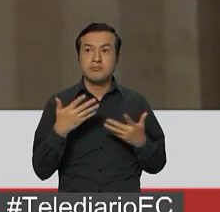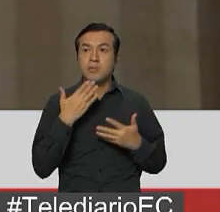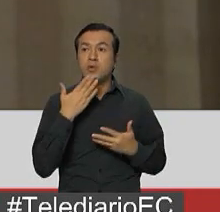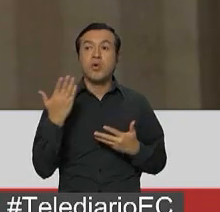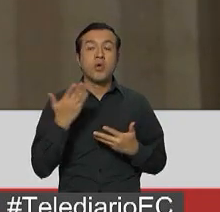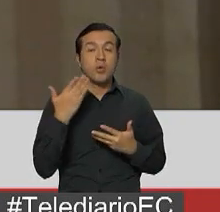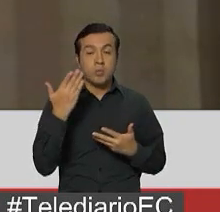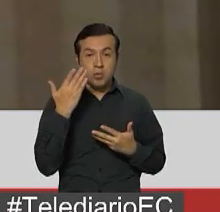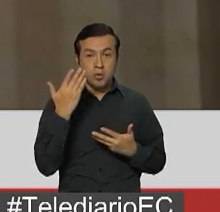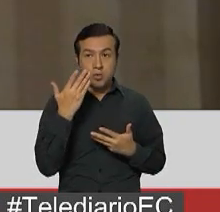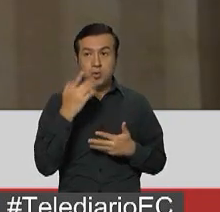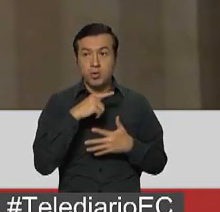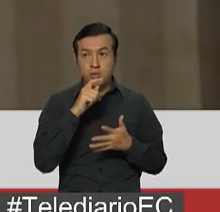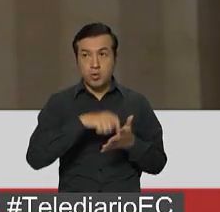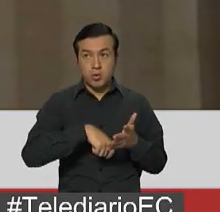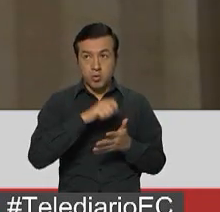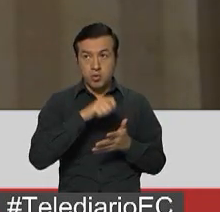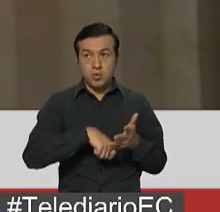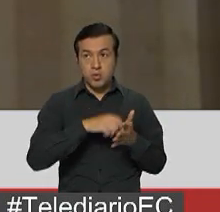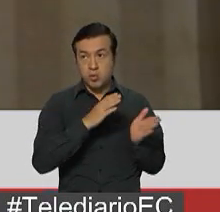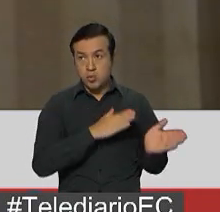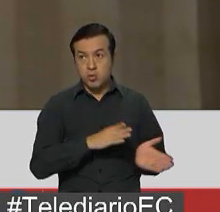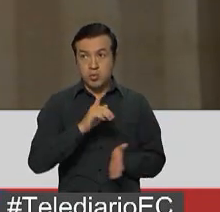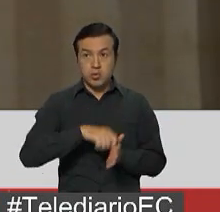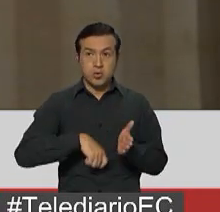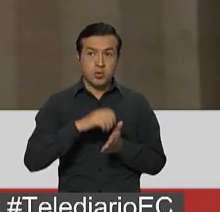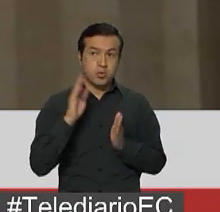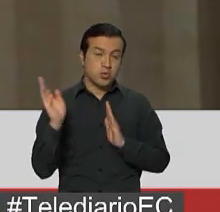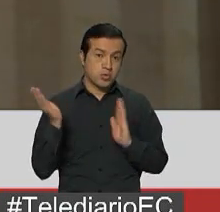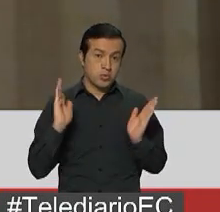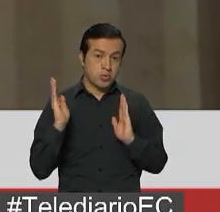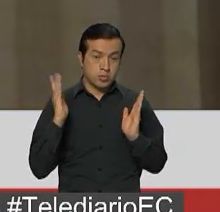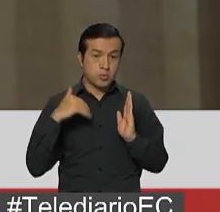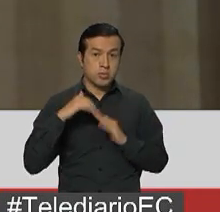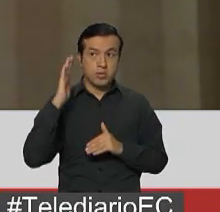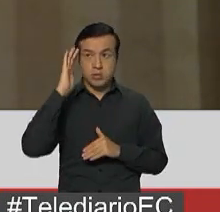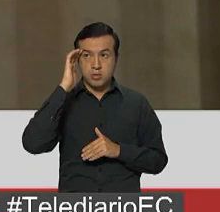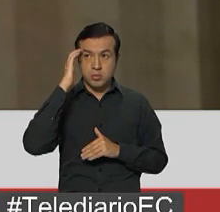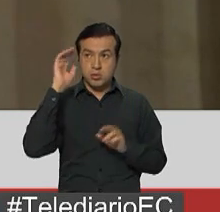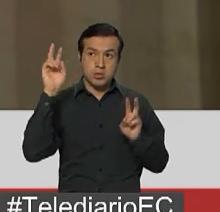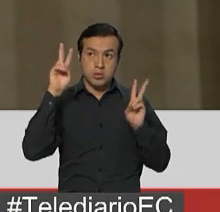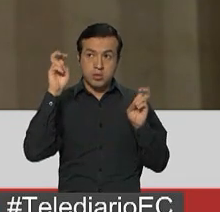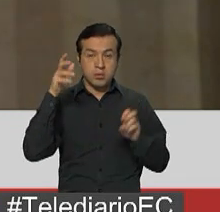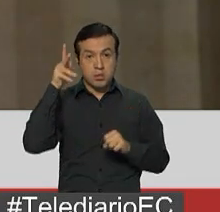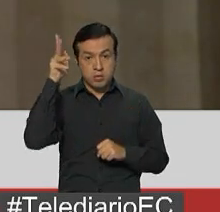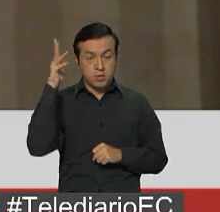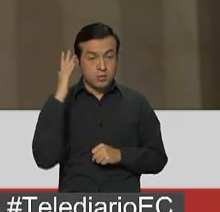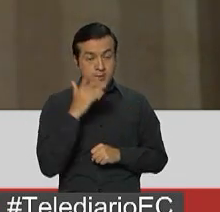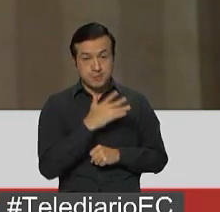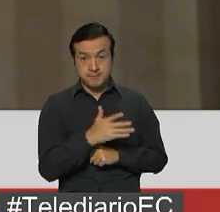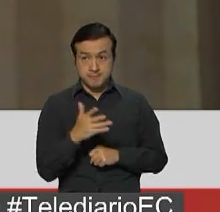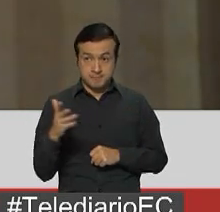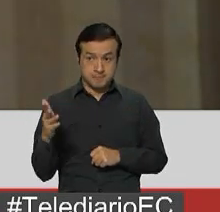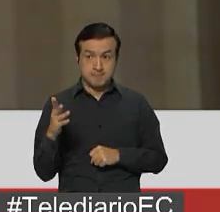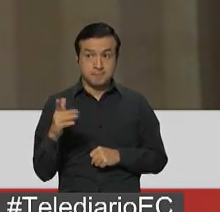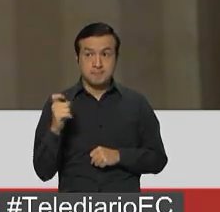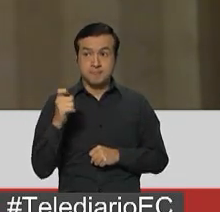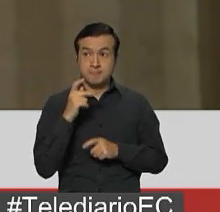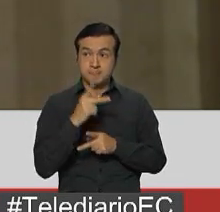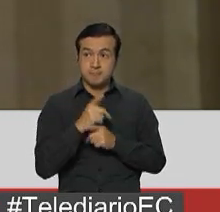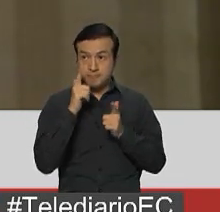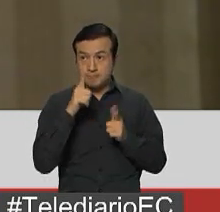destinados a las contrataciones ocasionales no nos preocupan el tema de profesores que tienen que cubrir